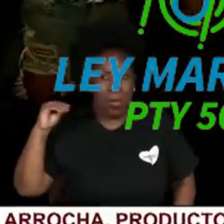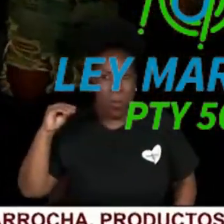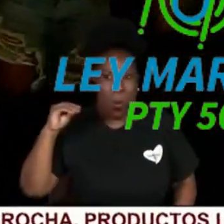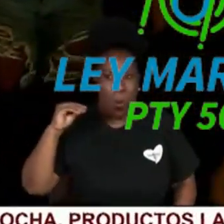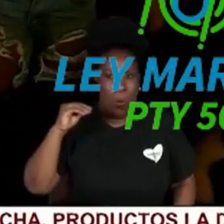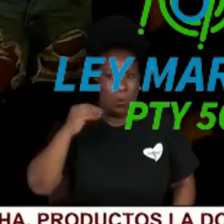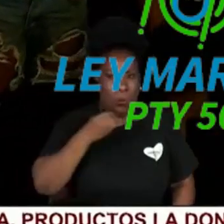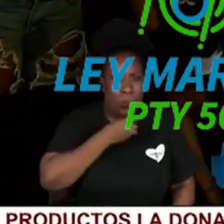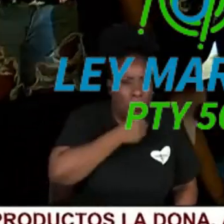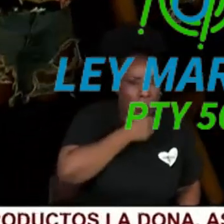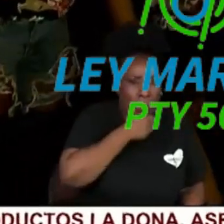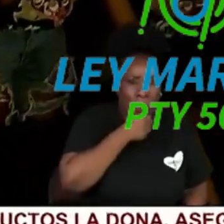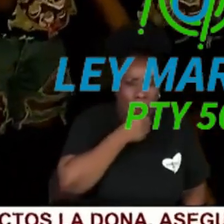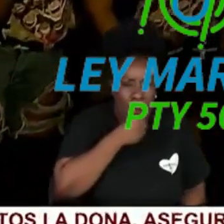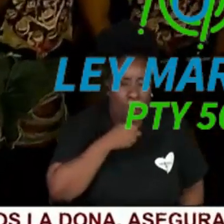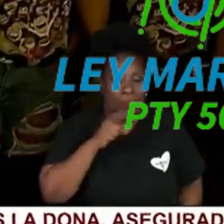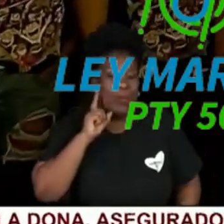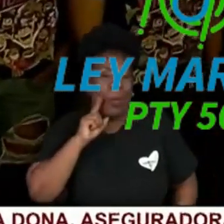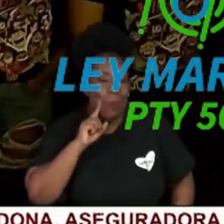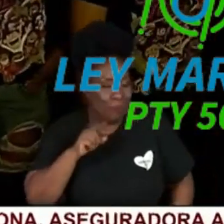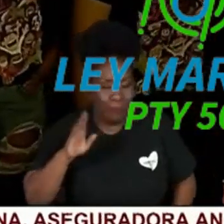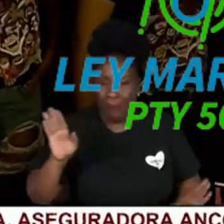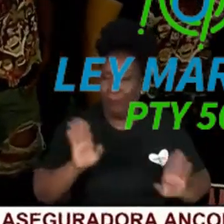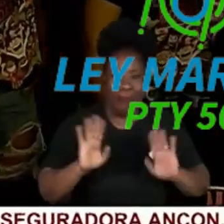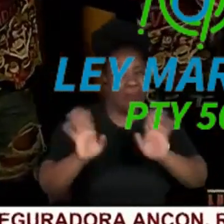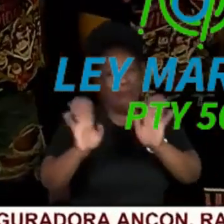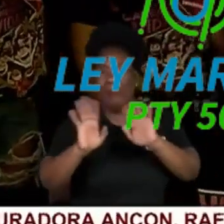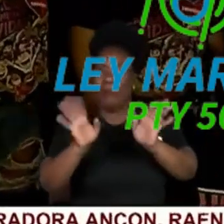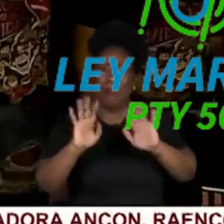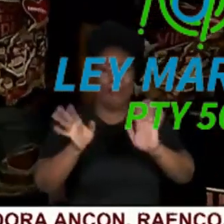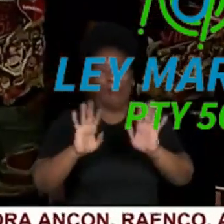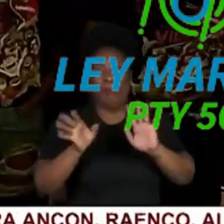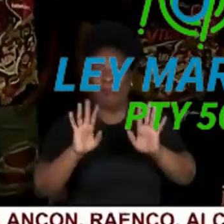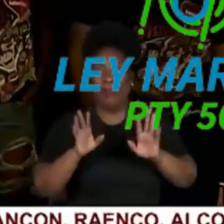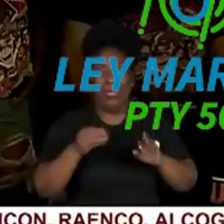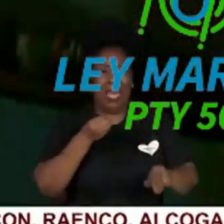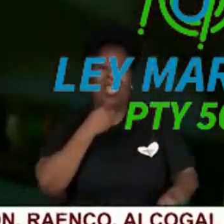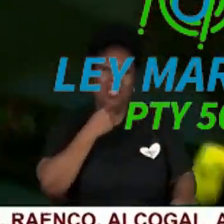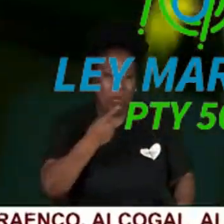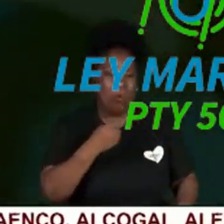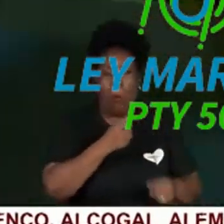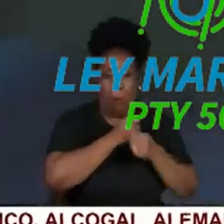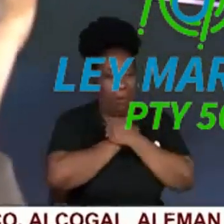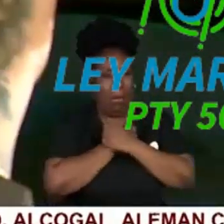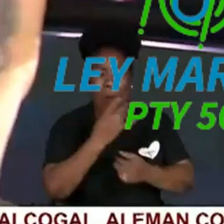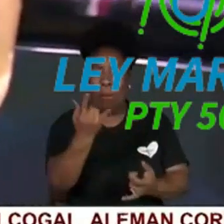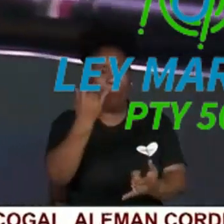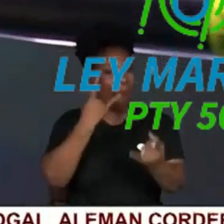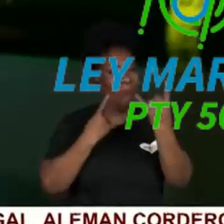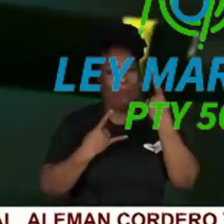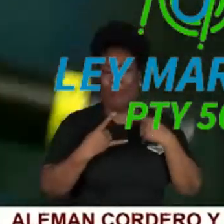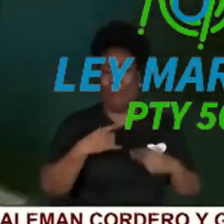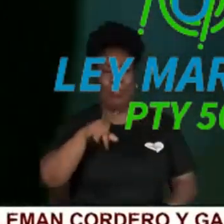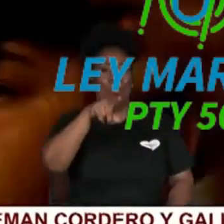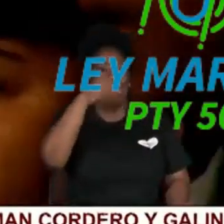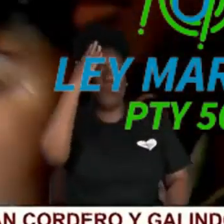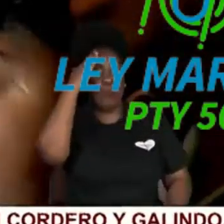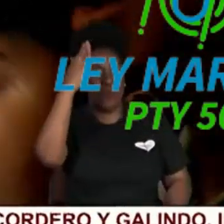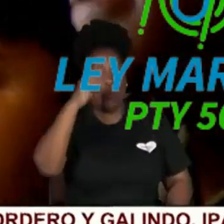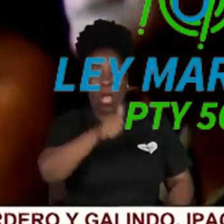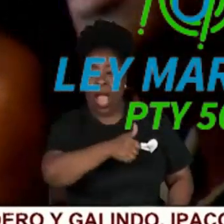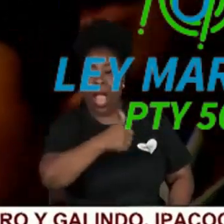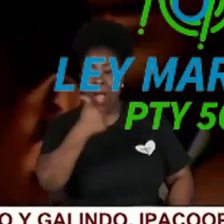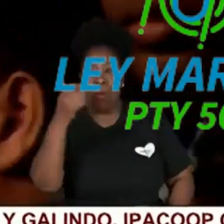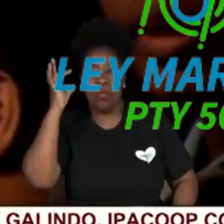Mentira dice, no me digas que no, que sé que lo hiciste. Y no te engañes diciendo que me amas. Si tú y yo sabemos que en tu